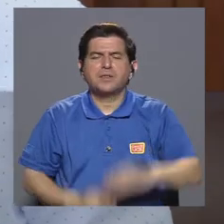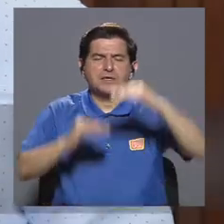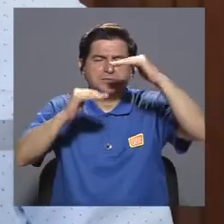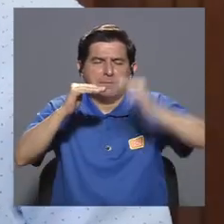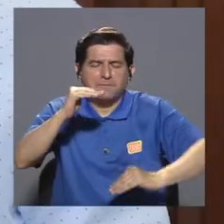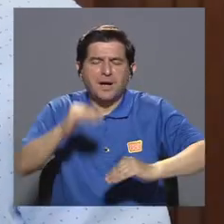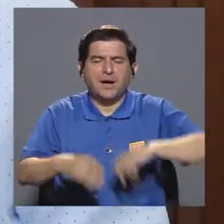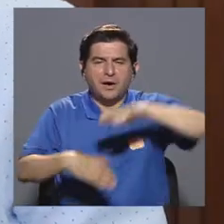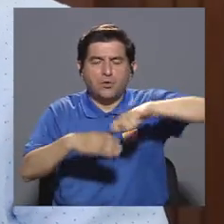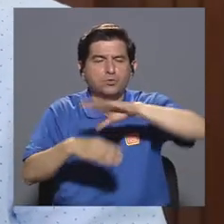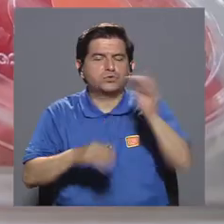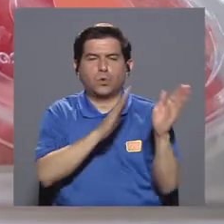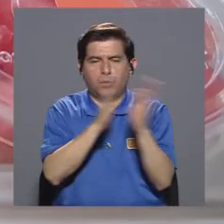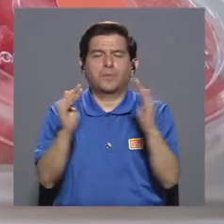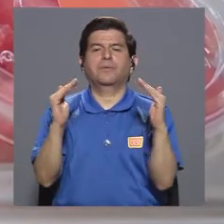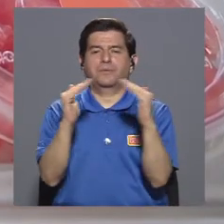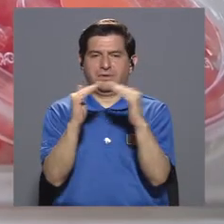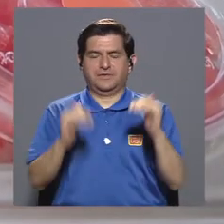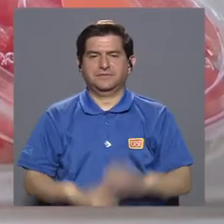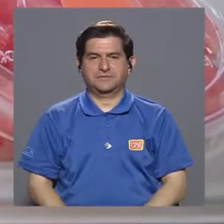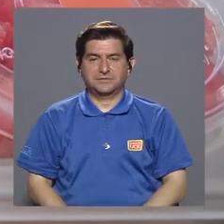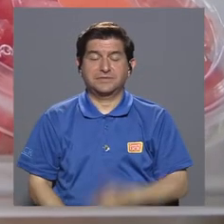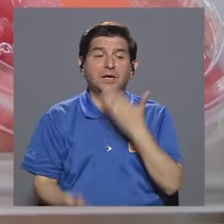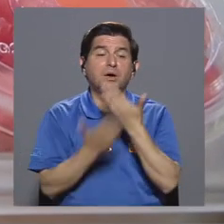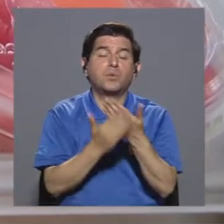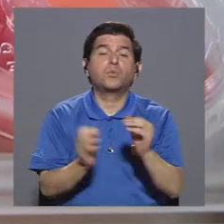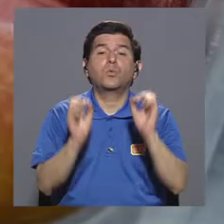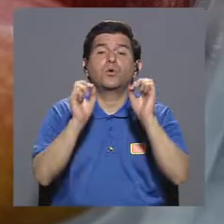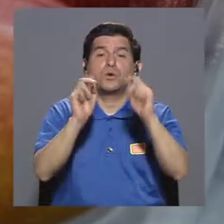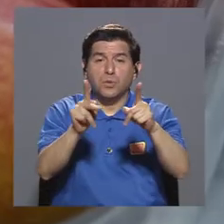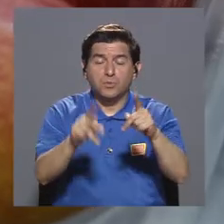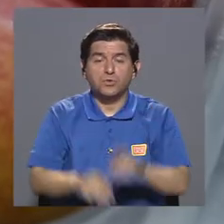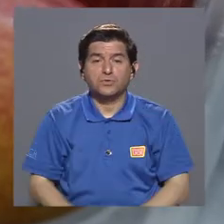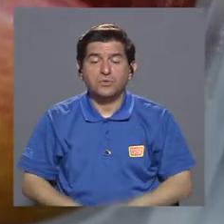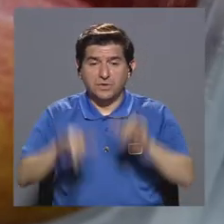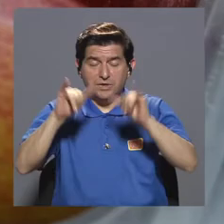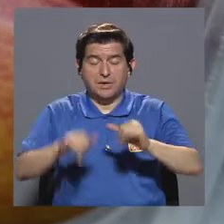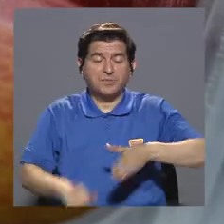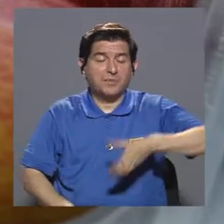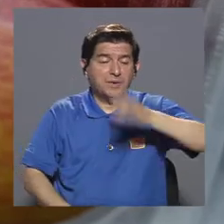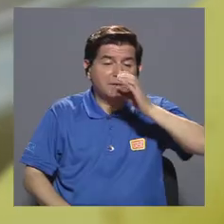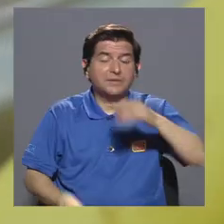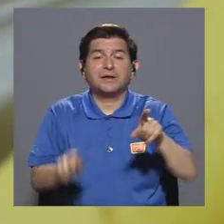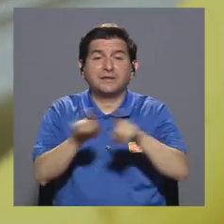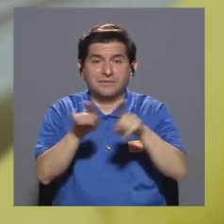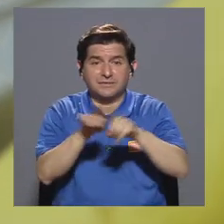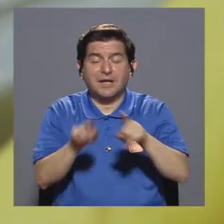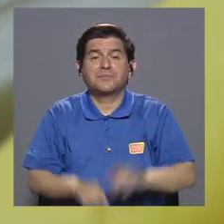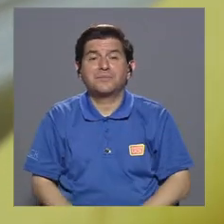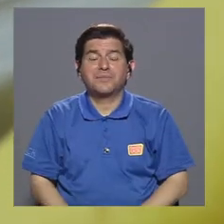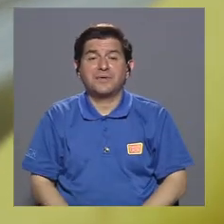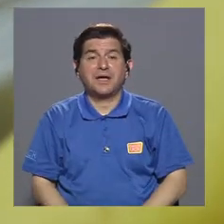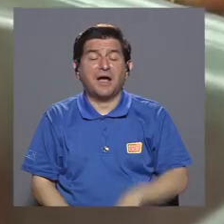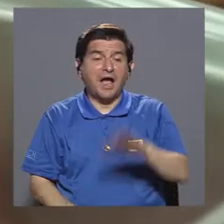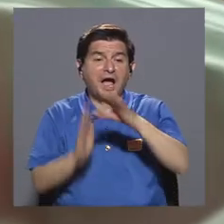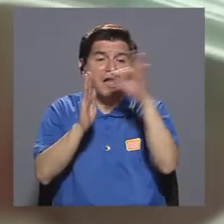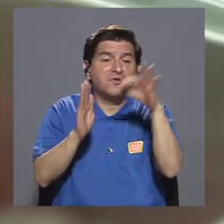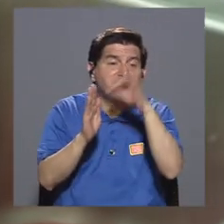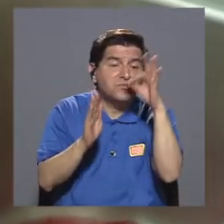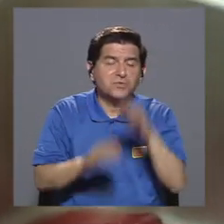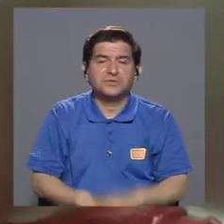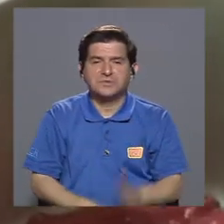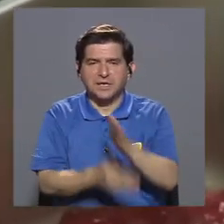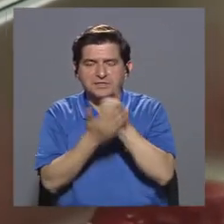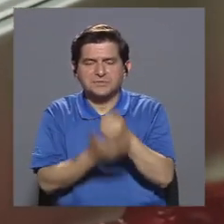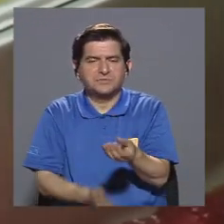azúcar o preparados en la casa. Sí, una muy buena opción para mantener hidratación también son las frutas, incluir diferentes tipos de frutas. Entonces, por